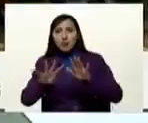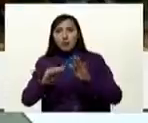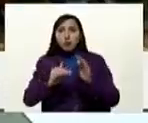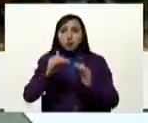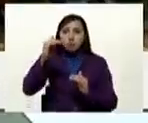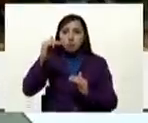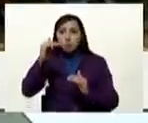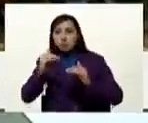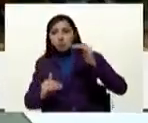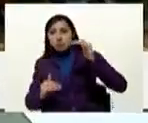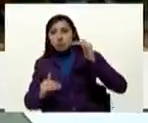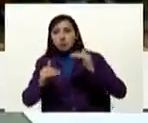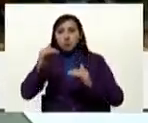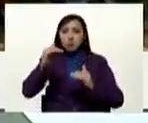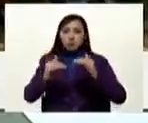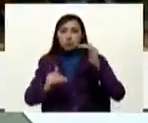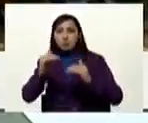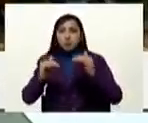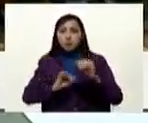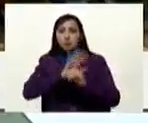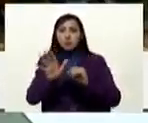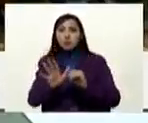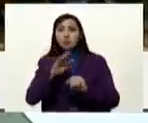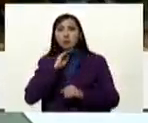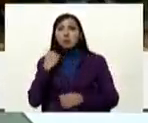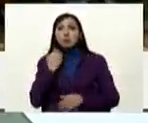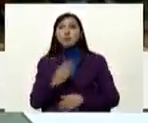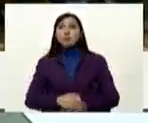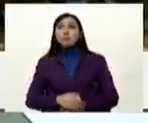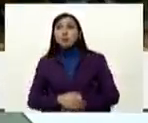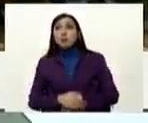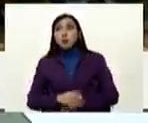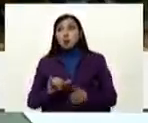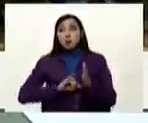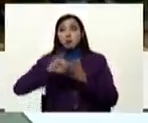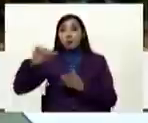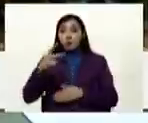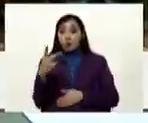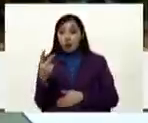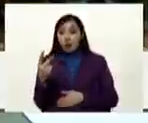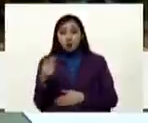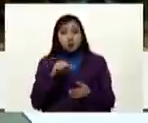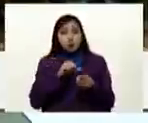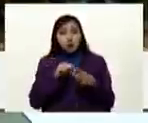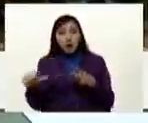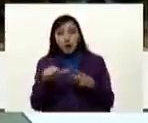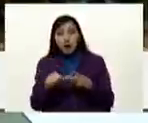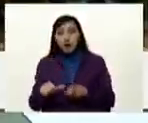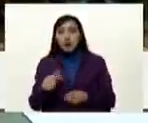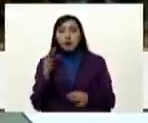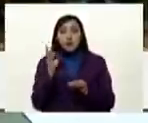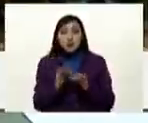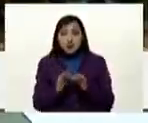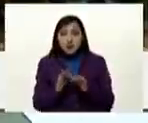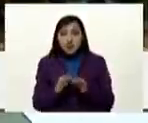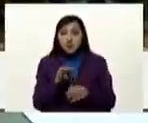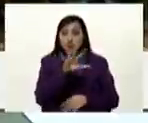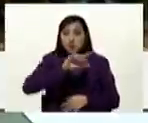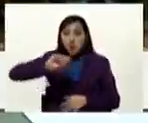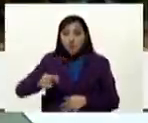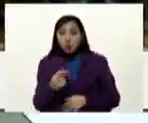baja, sube, baja. Vuelve a aumentar en la segunda semana de septiembre a